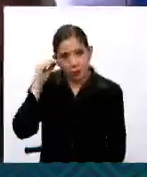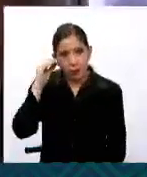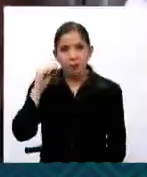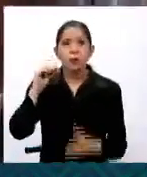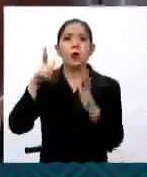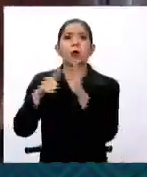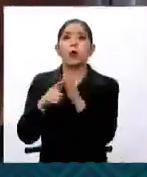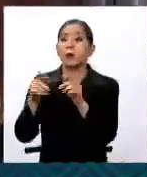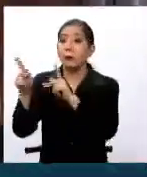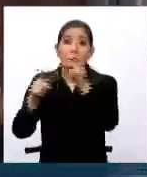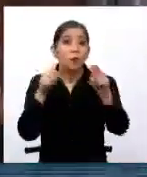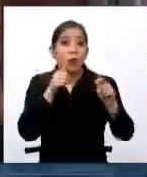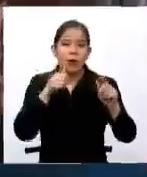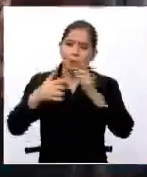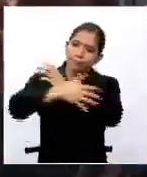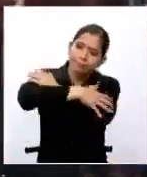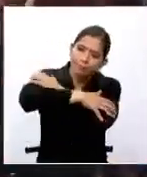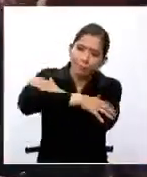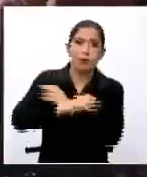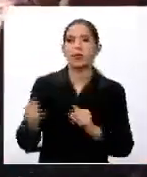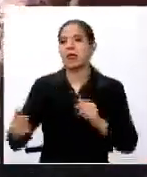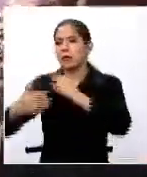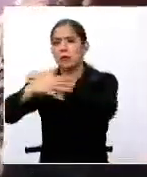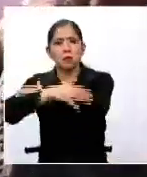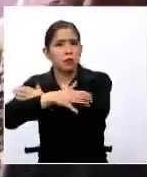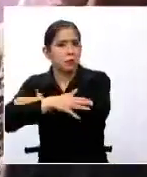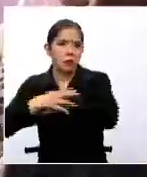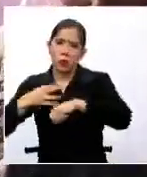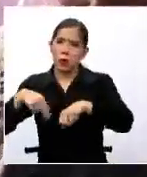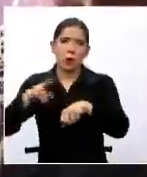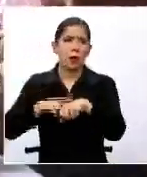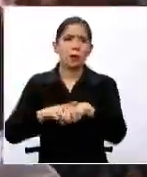abrazó a todos aquellos que se le acercaron.